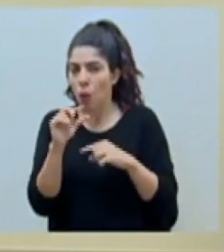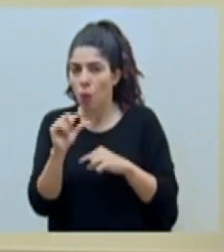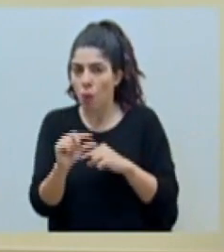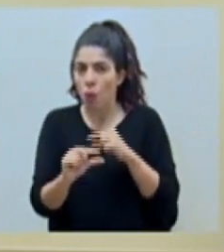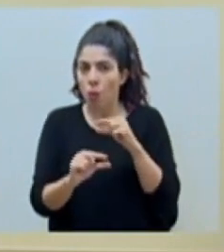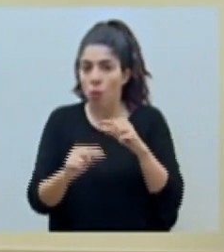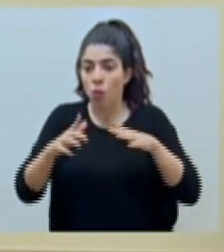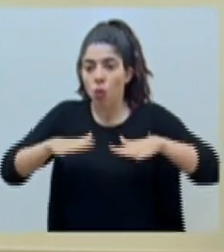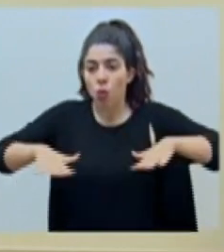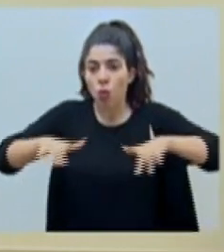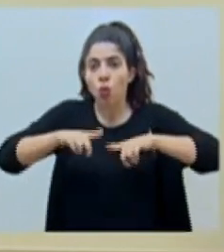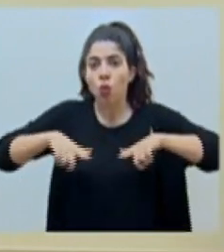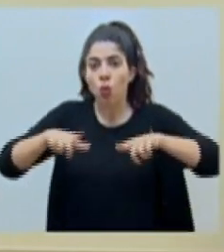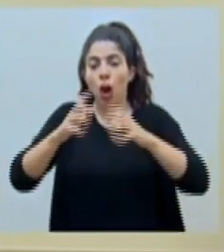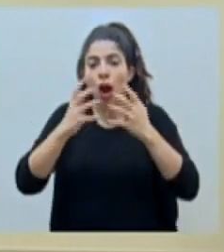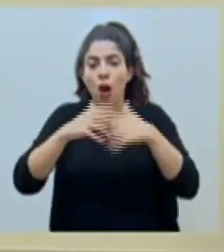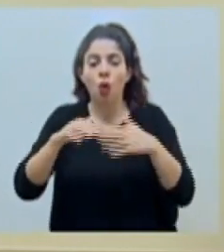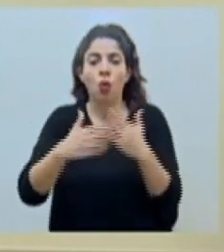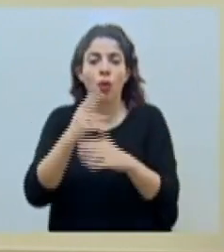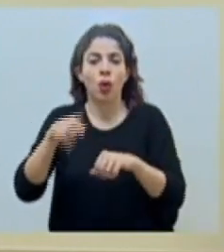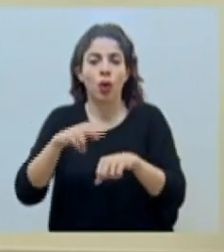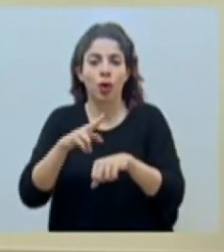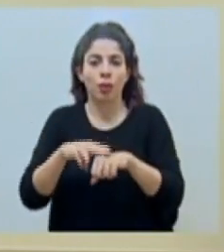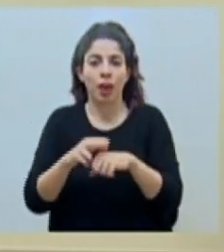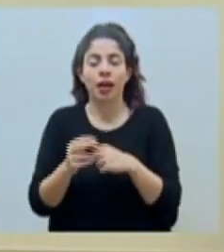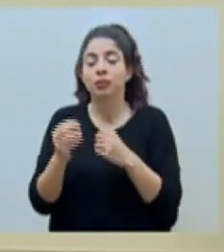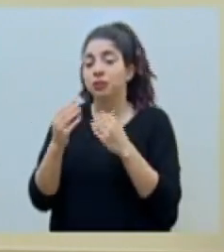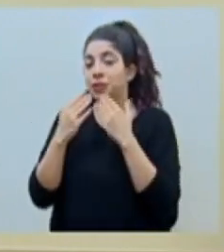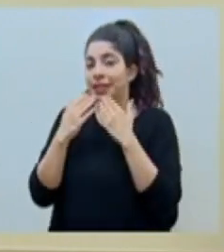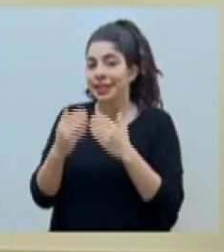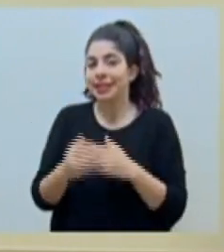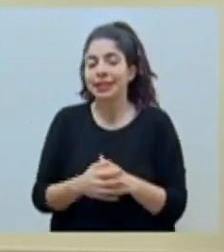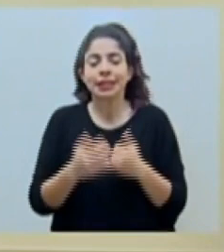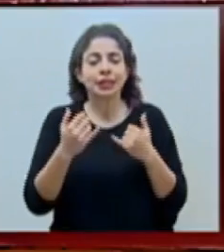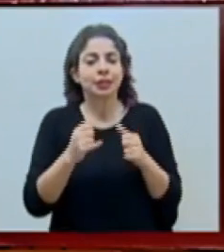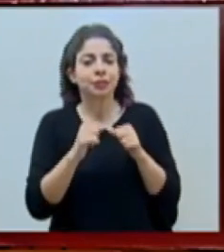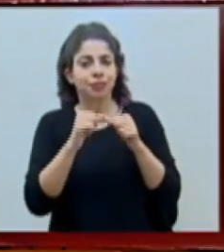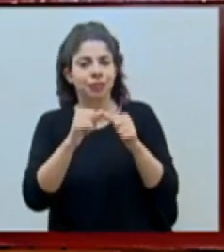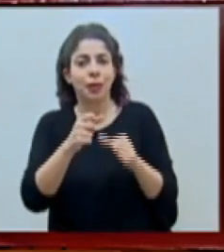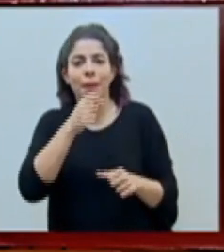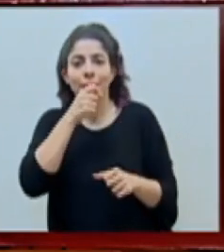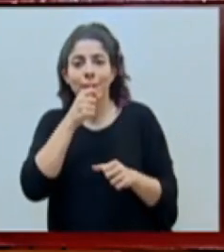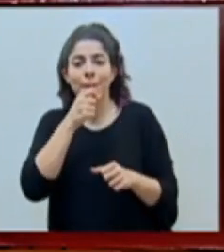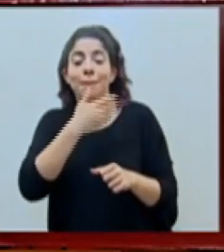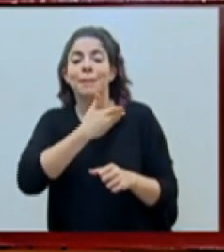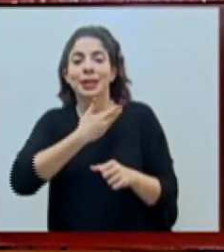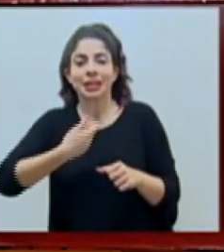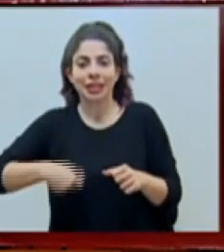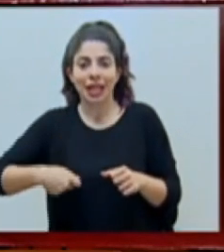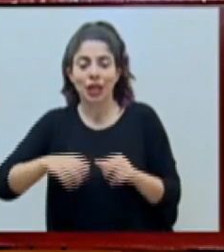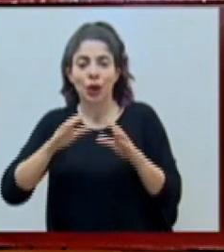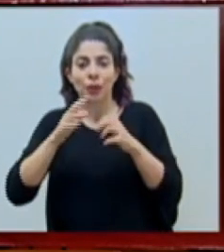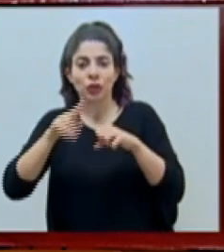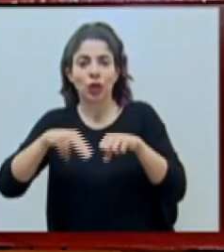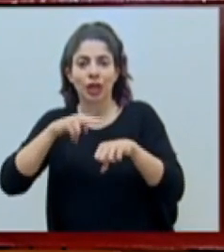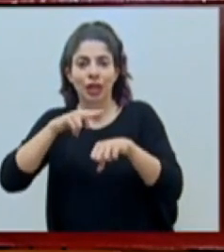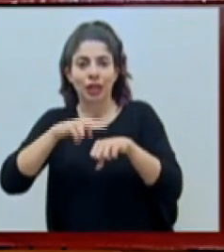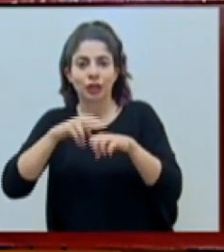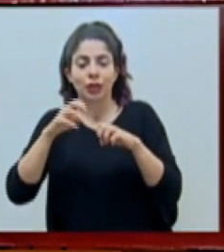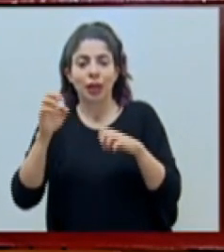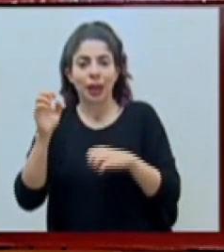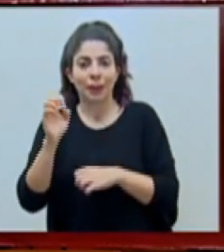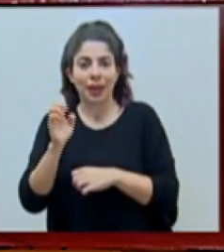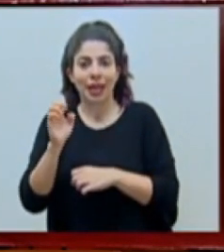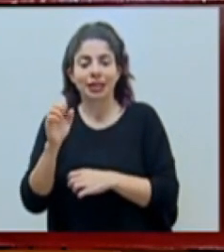el centro educativo con esta nueva normalidad. Muchas gracias. Continuamos con el presidente de la Comisión Nacional de Emergencias, el señor